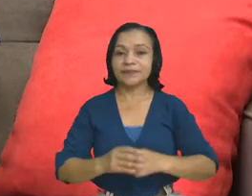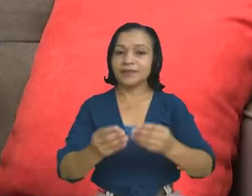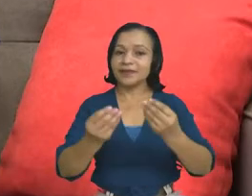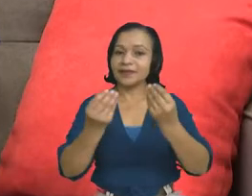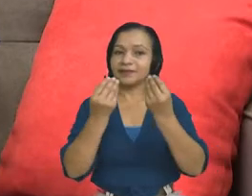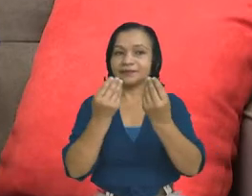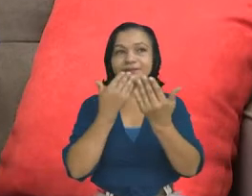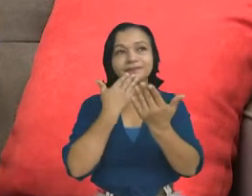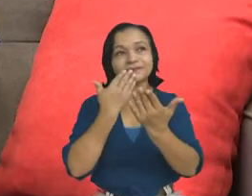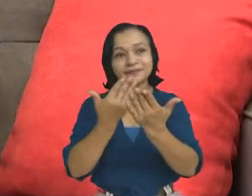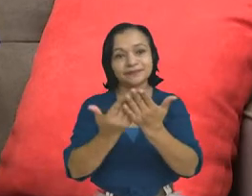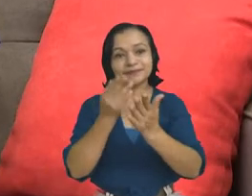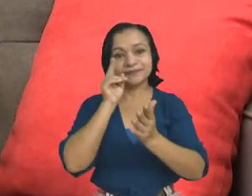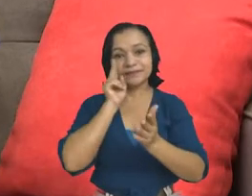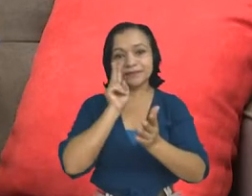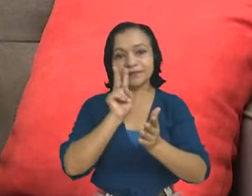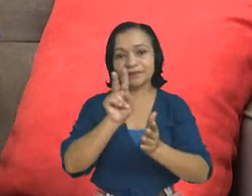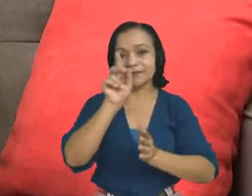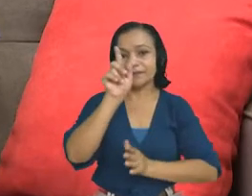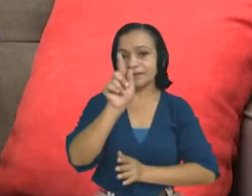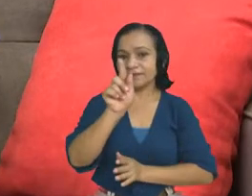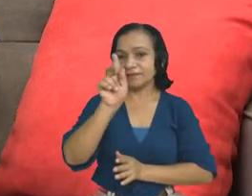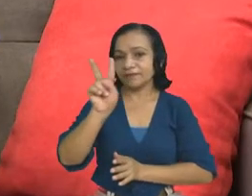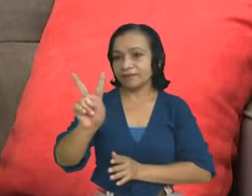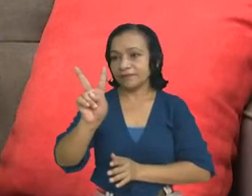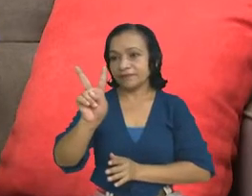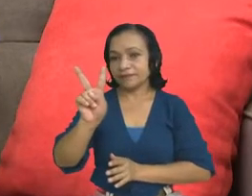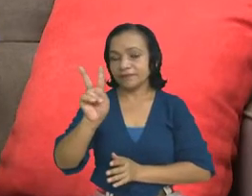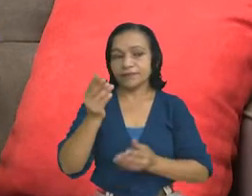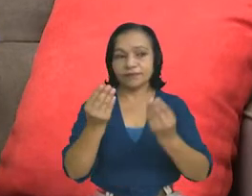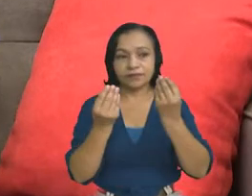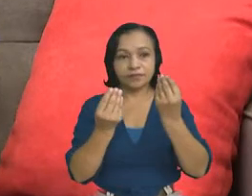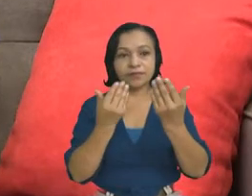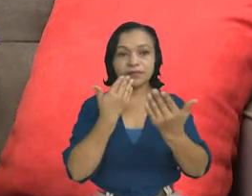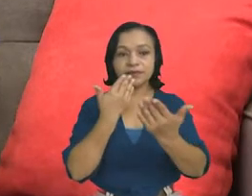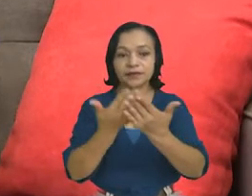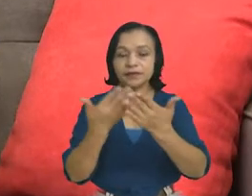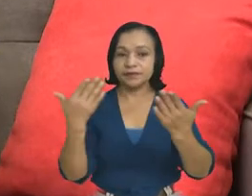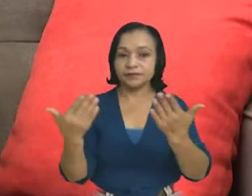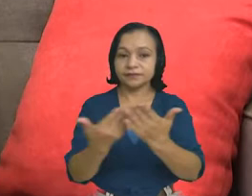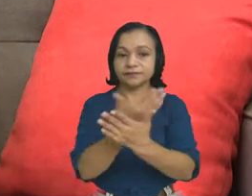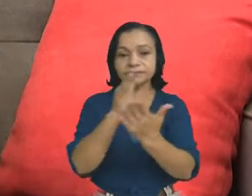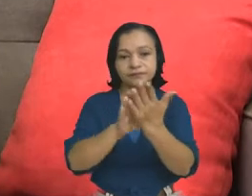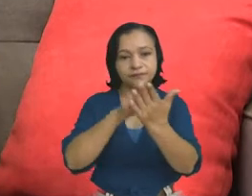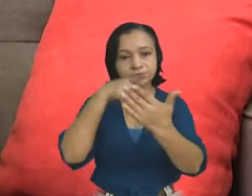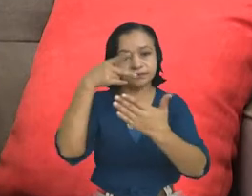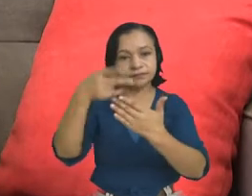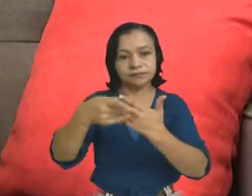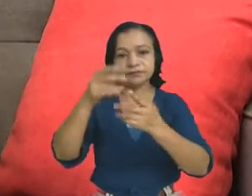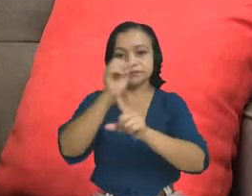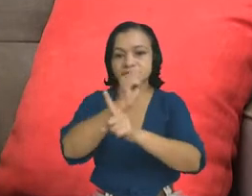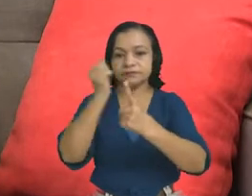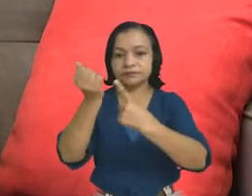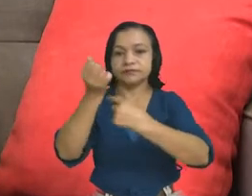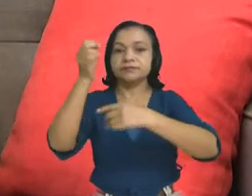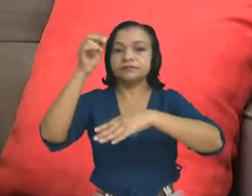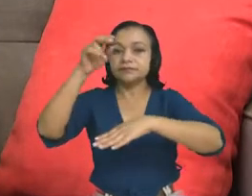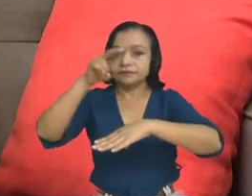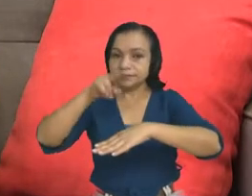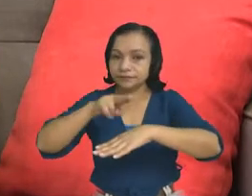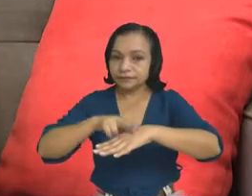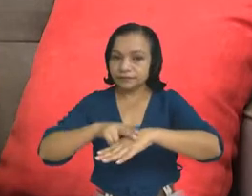Muchísimas gracias por estar en sintonía del canal parlamentario y muchísimas gracias por acompañarnos en una nueva edición de su programa Desde el Parlamento. En